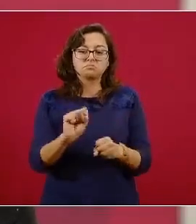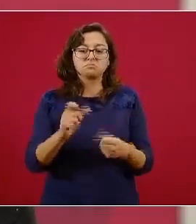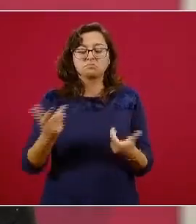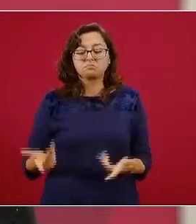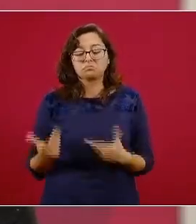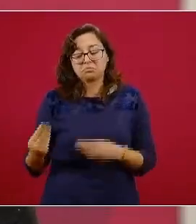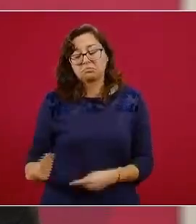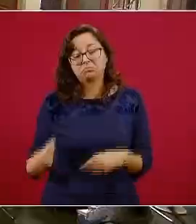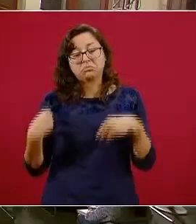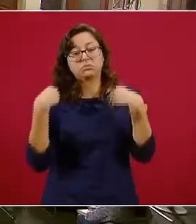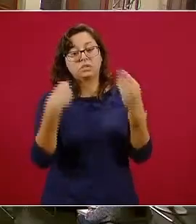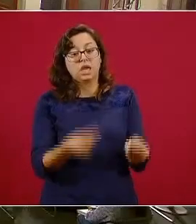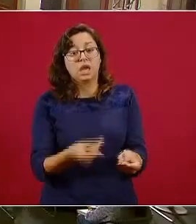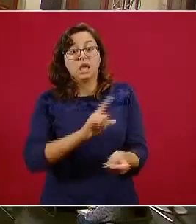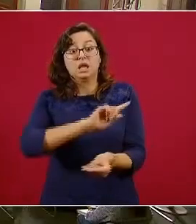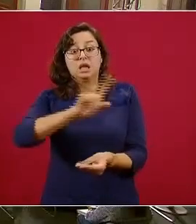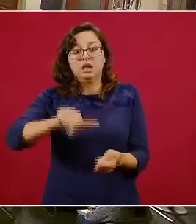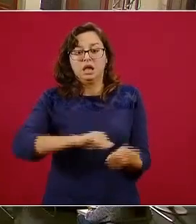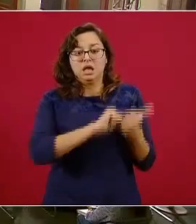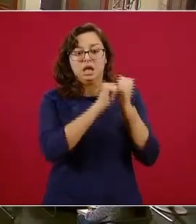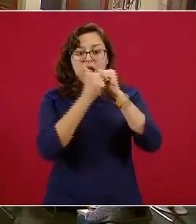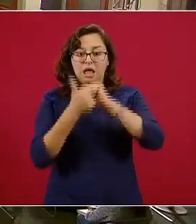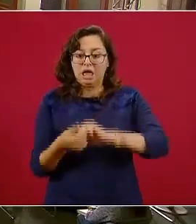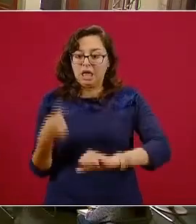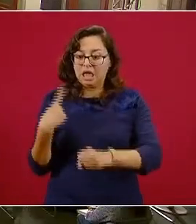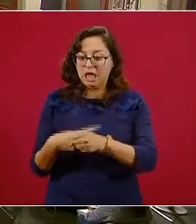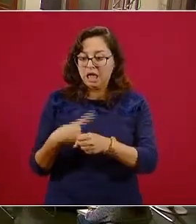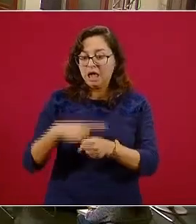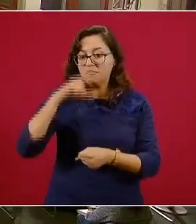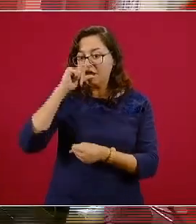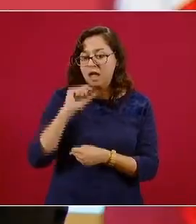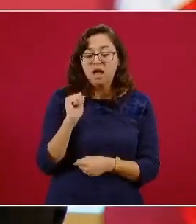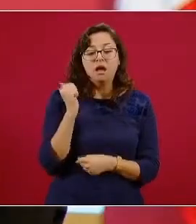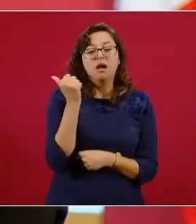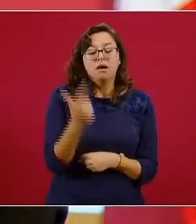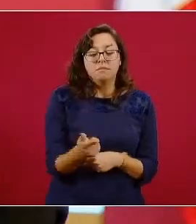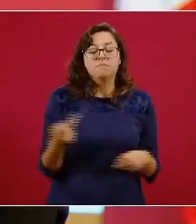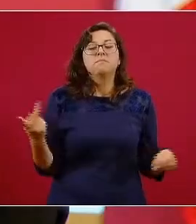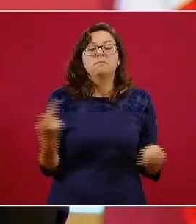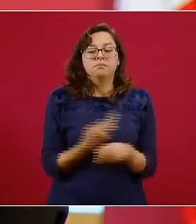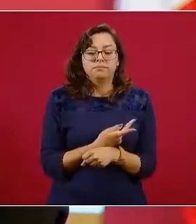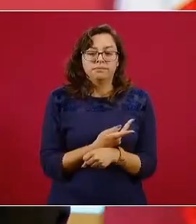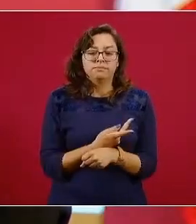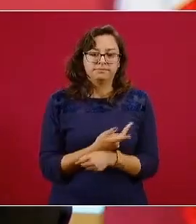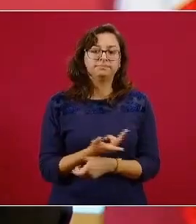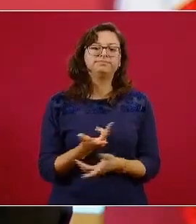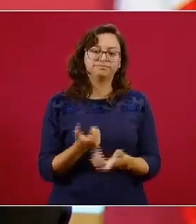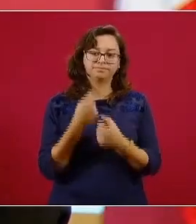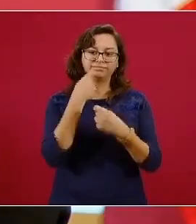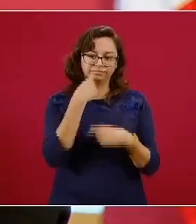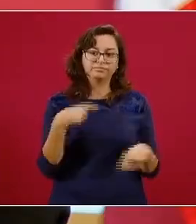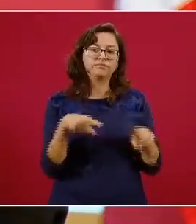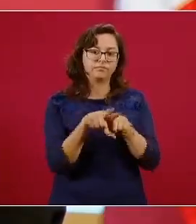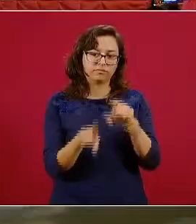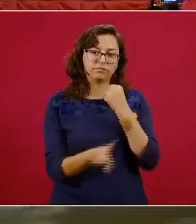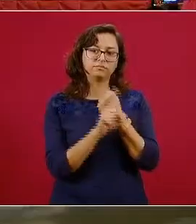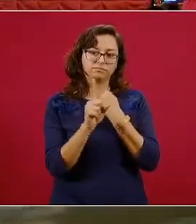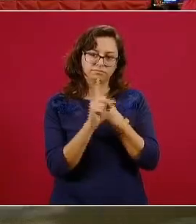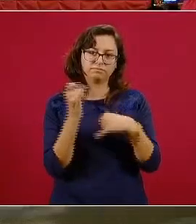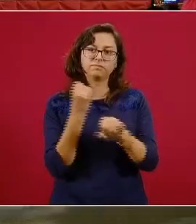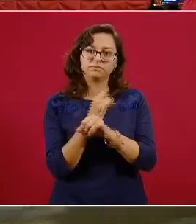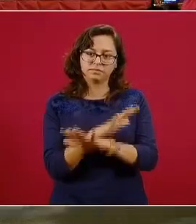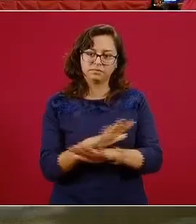secundarios de algún método, las posibilidades de falla de algún método, y entonces generamos también una